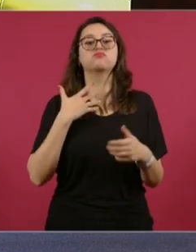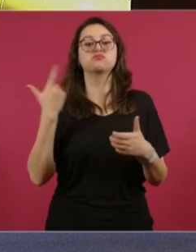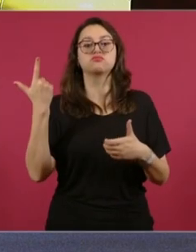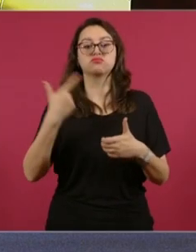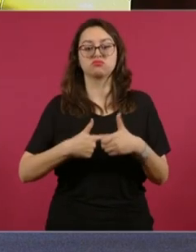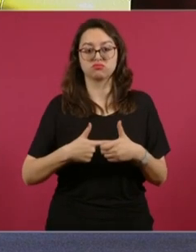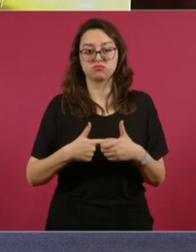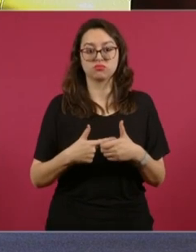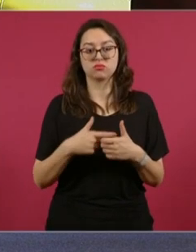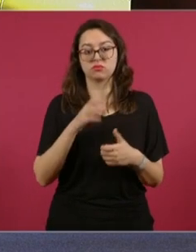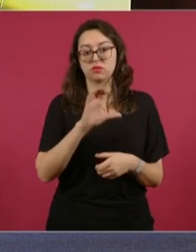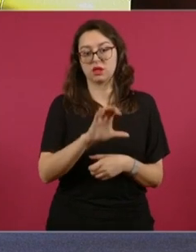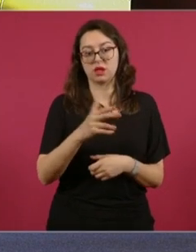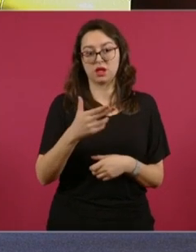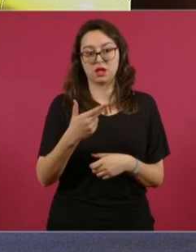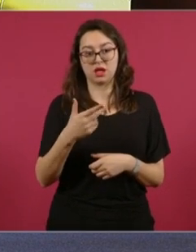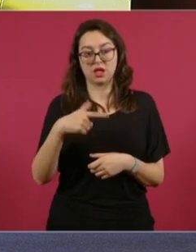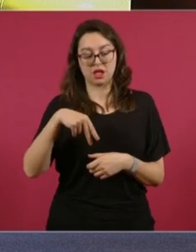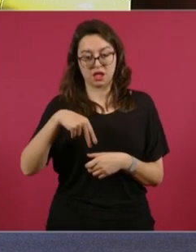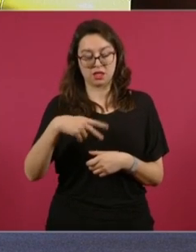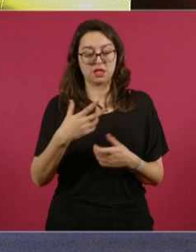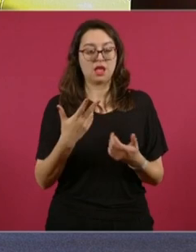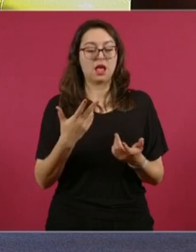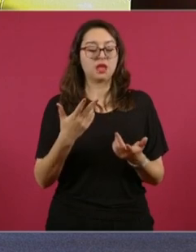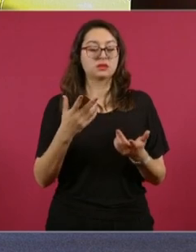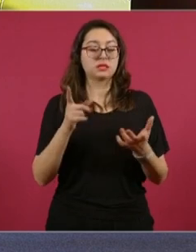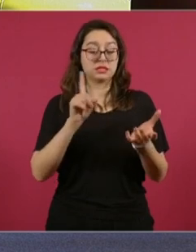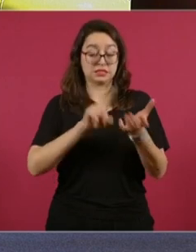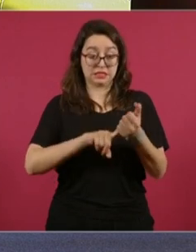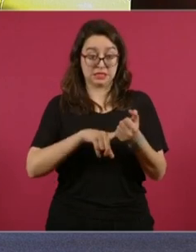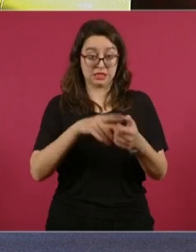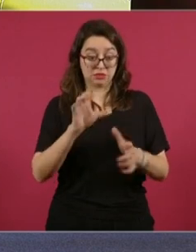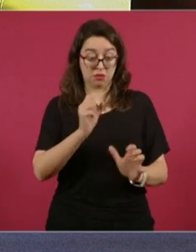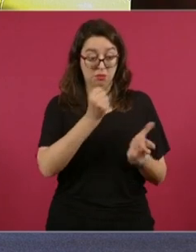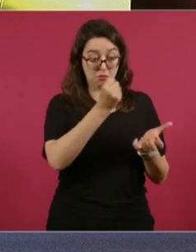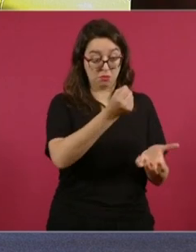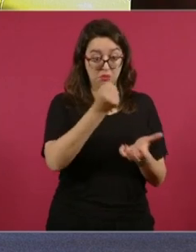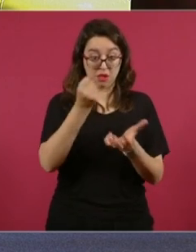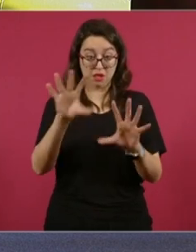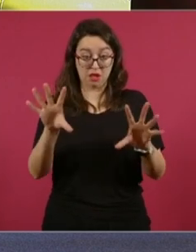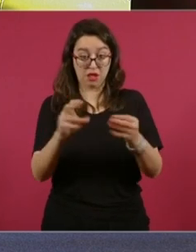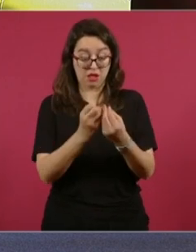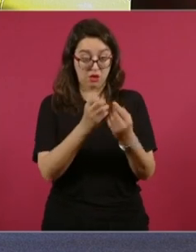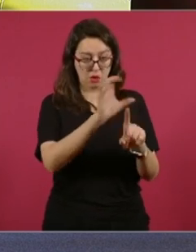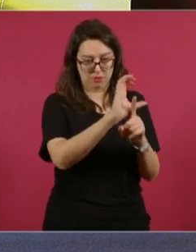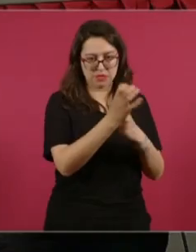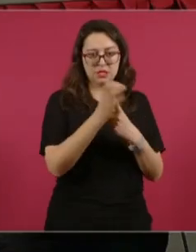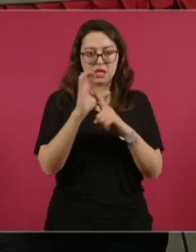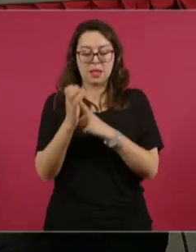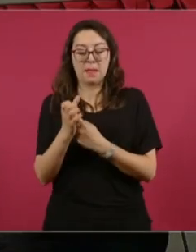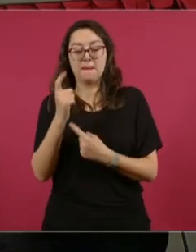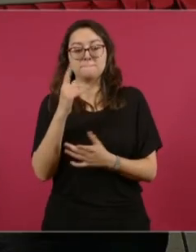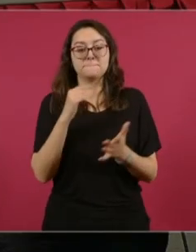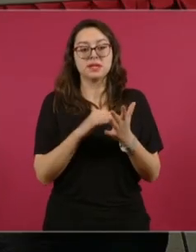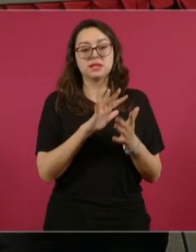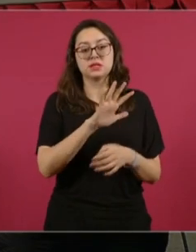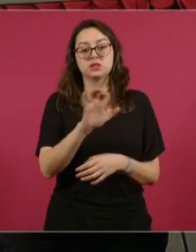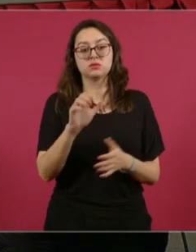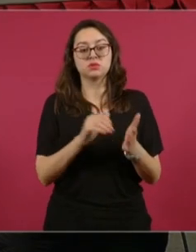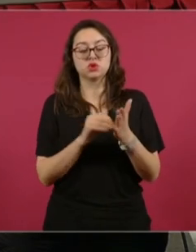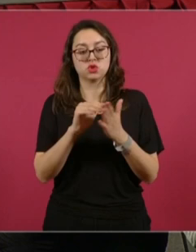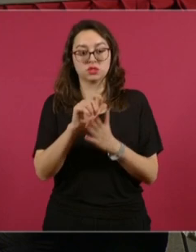2008 como órgano sectorizado de la Secretaría de Energía. Tienen un presupuesto conjunto de más de 500 millones de pesos.